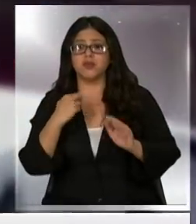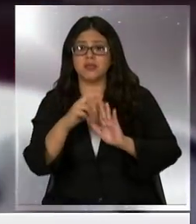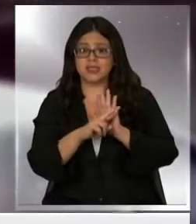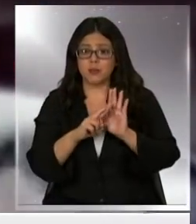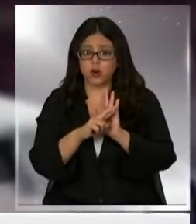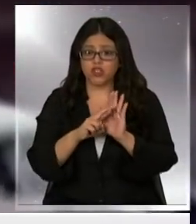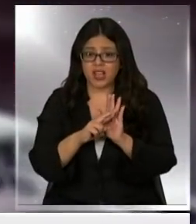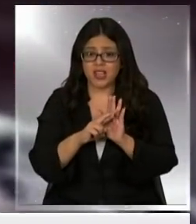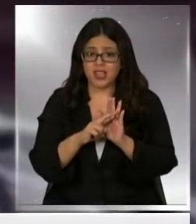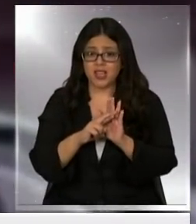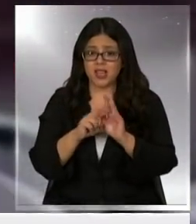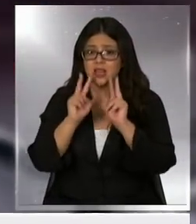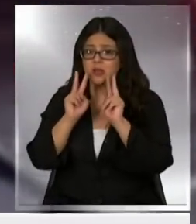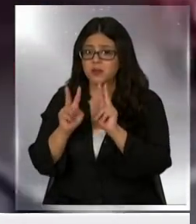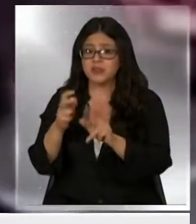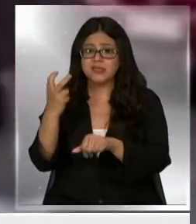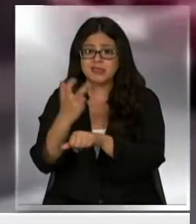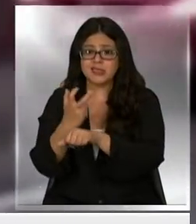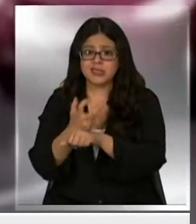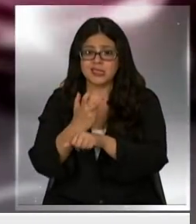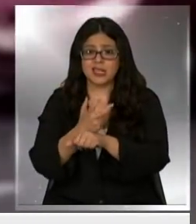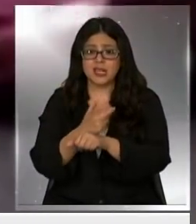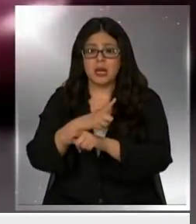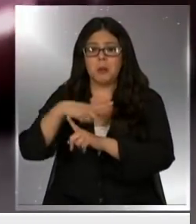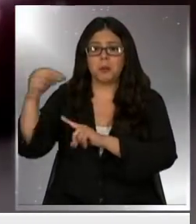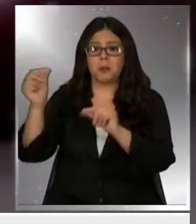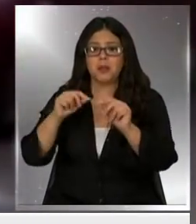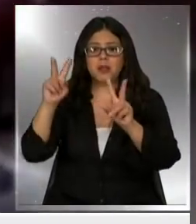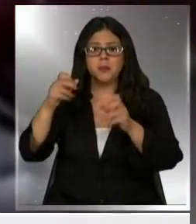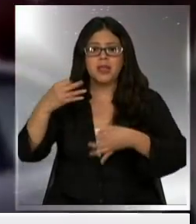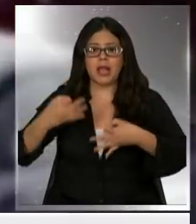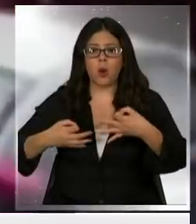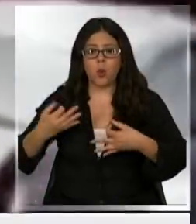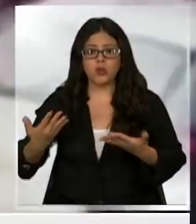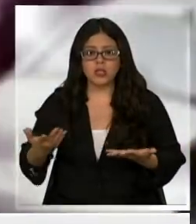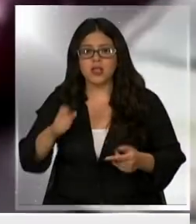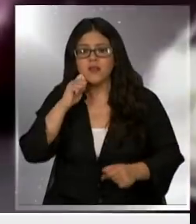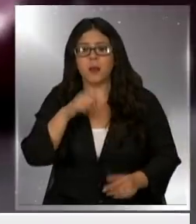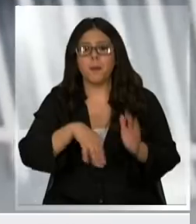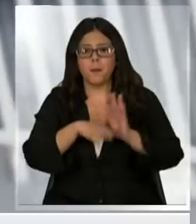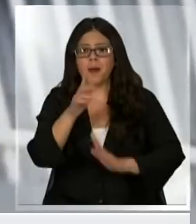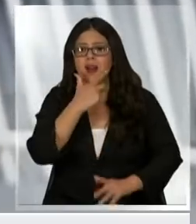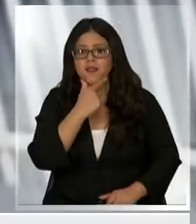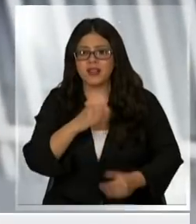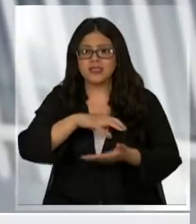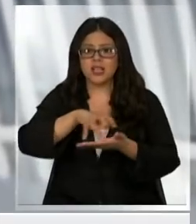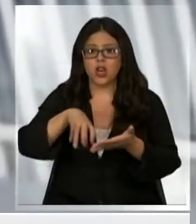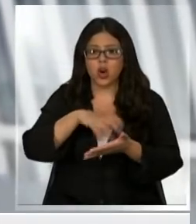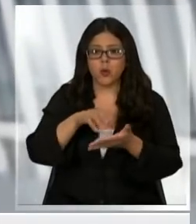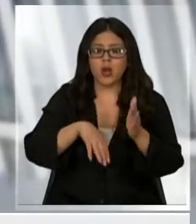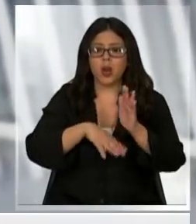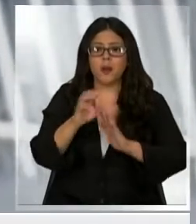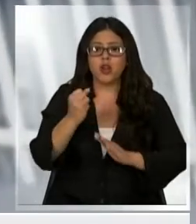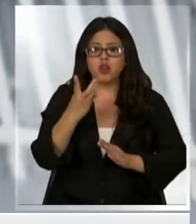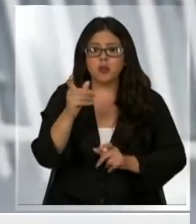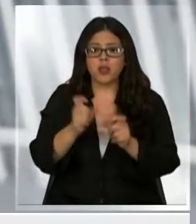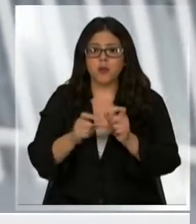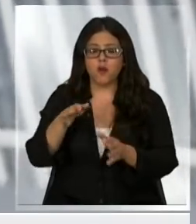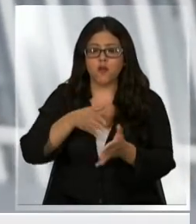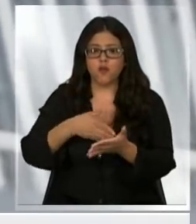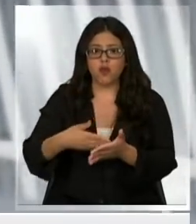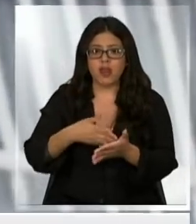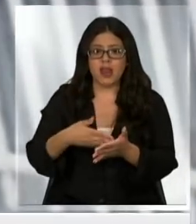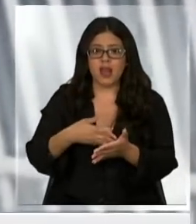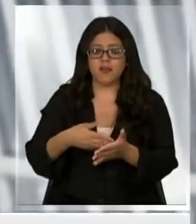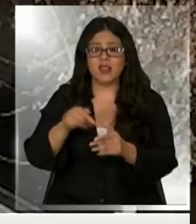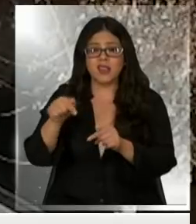reportaje perciben que delinquir y luego eludir la acción de la justicia es más fácil en comunas con mayor número de personas vulnerables